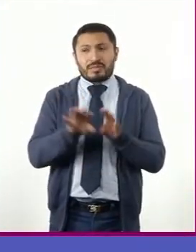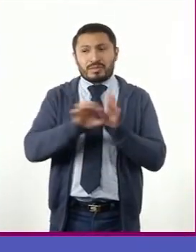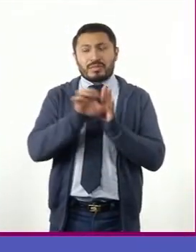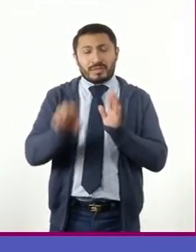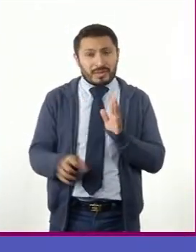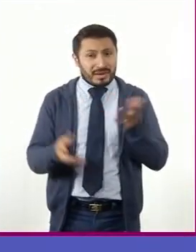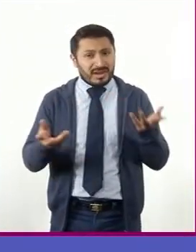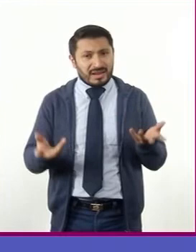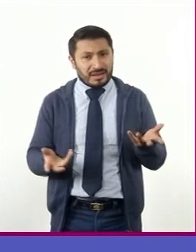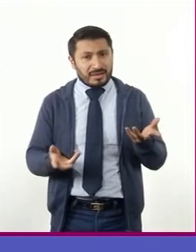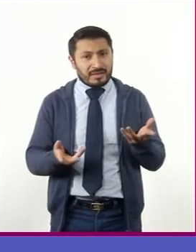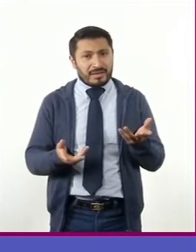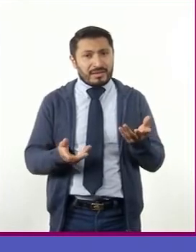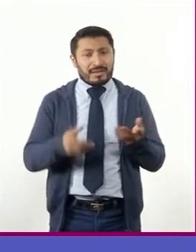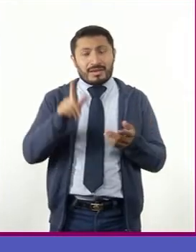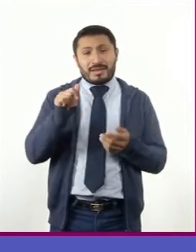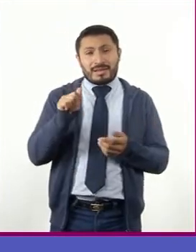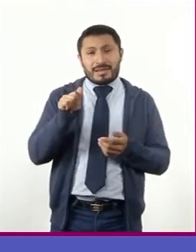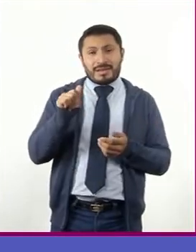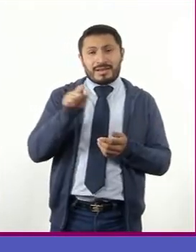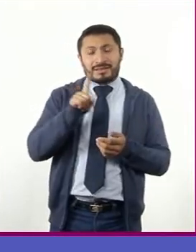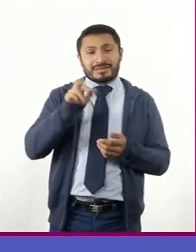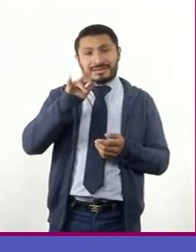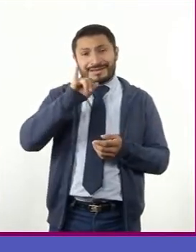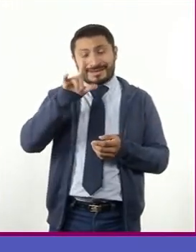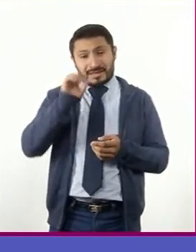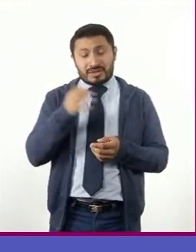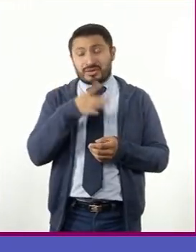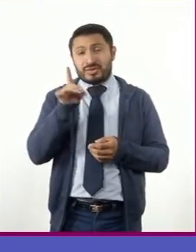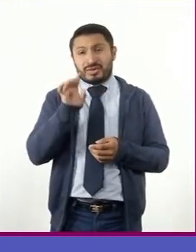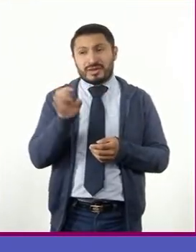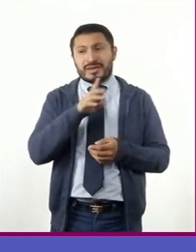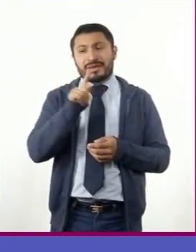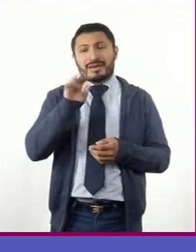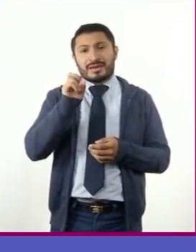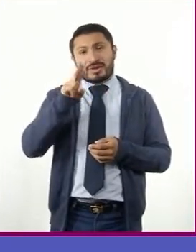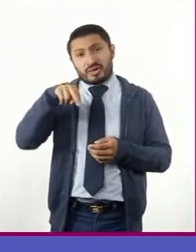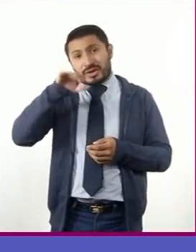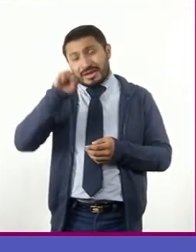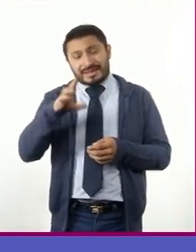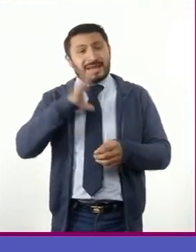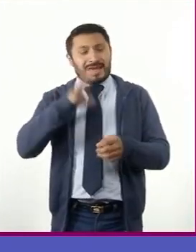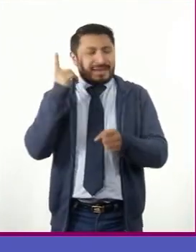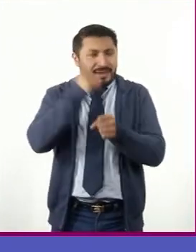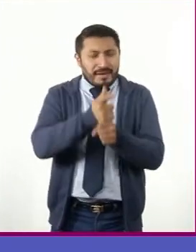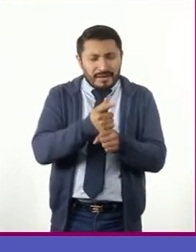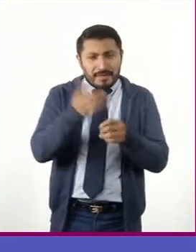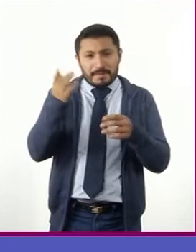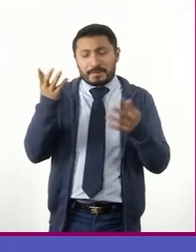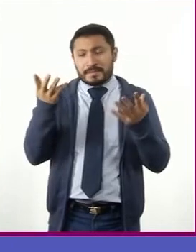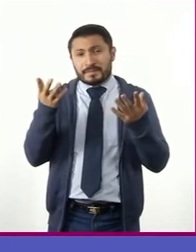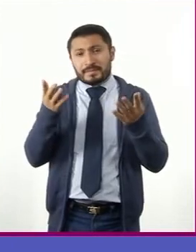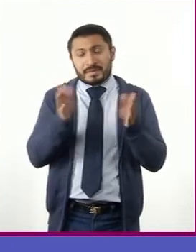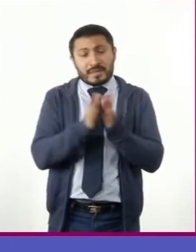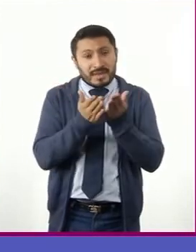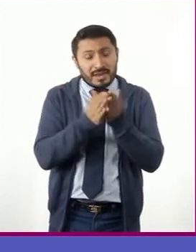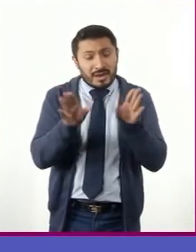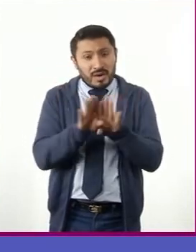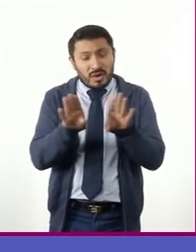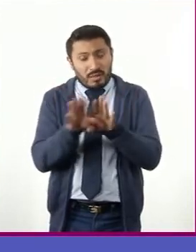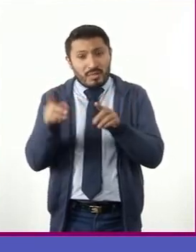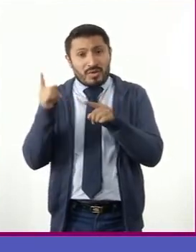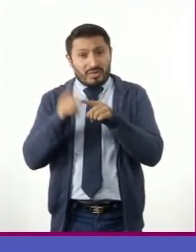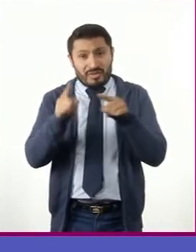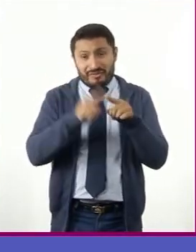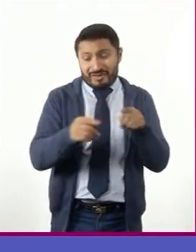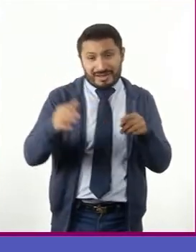en el Lazarillo de Tormes, podemos encontrar episodios como donde él tiene diferentes